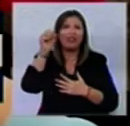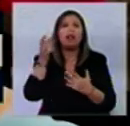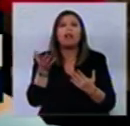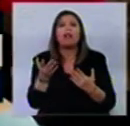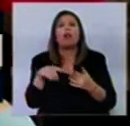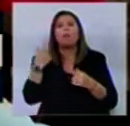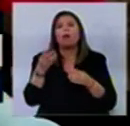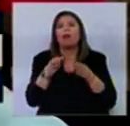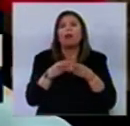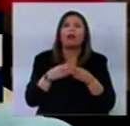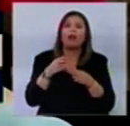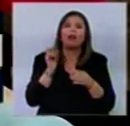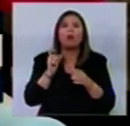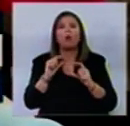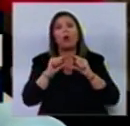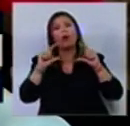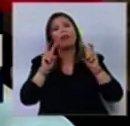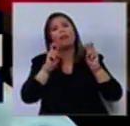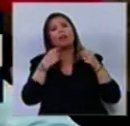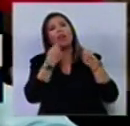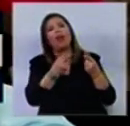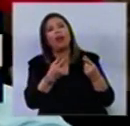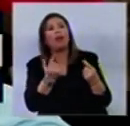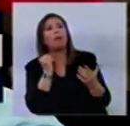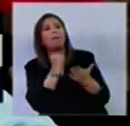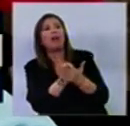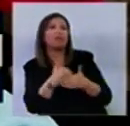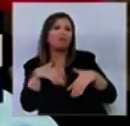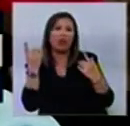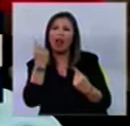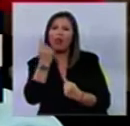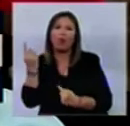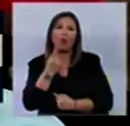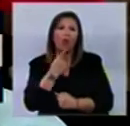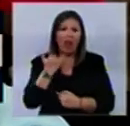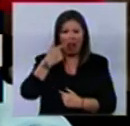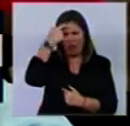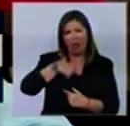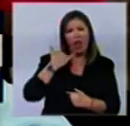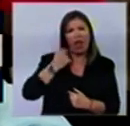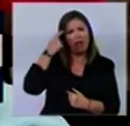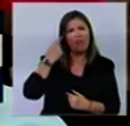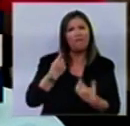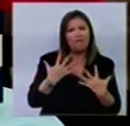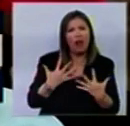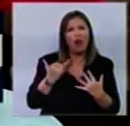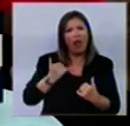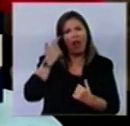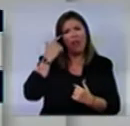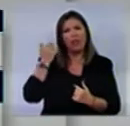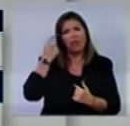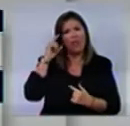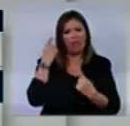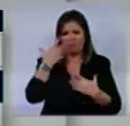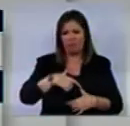politológica las ponen los politólogos tenemos nuestras ideas nuestros valores y obviamente en cada contexto esas ideas y esos valores